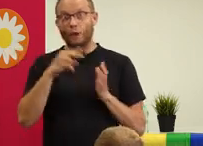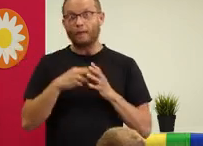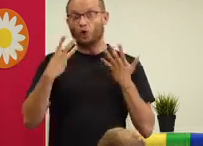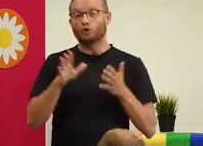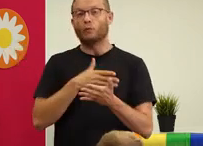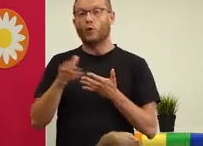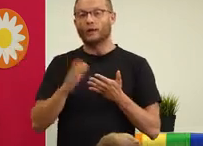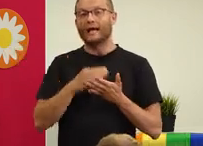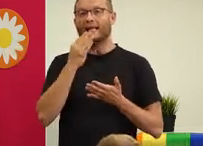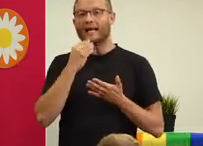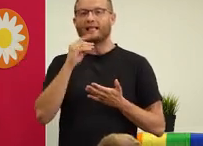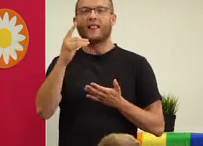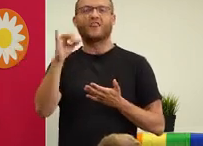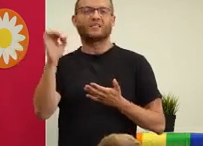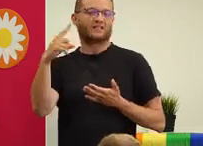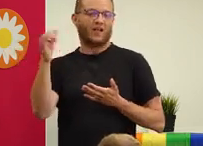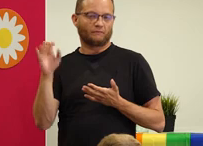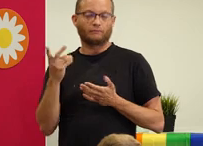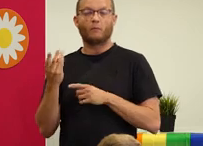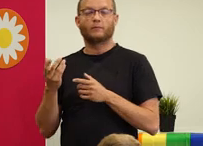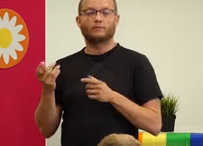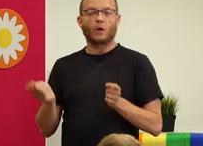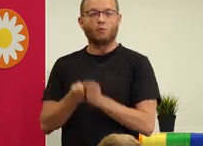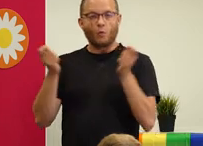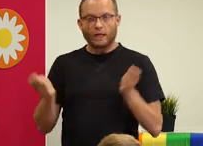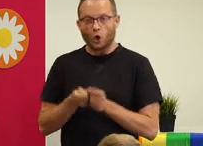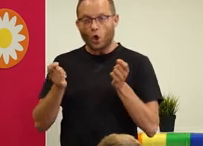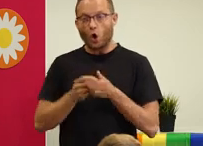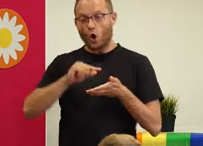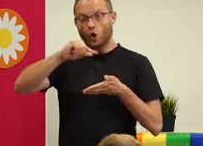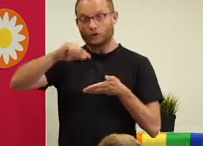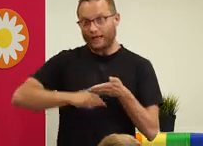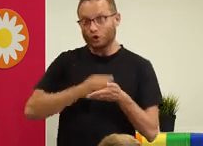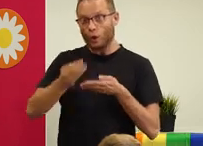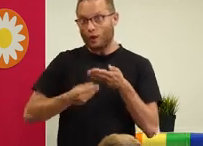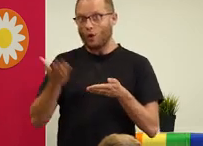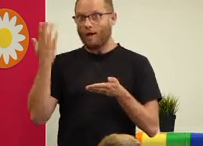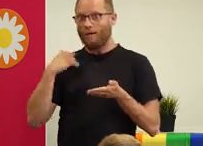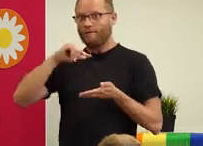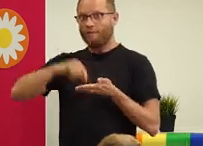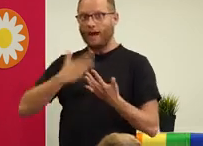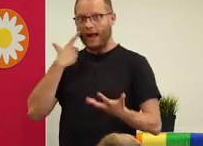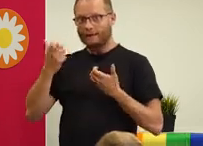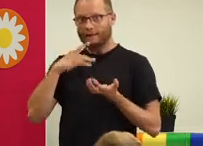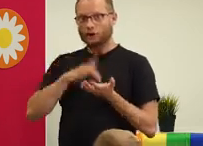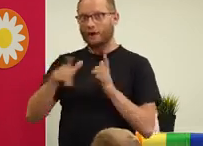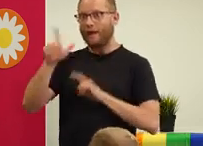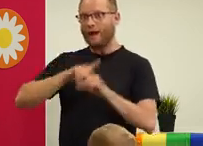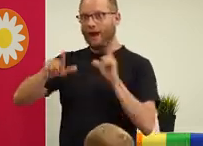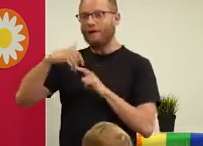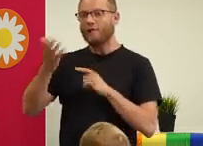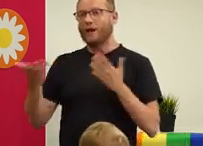poeta israelí Yitzhak publicó el contrato que se les hacía firmar a estos artistas que viajaban